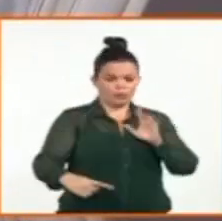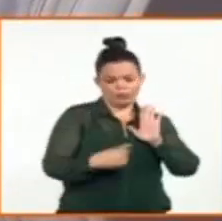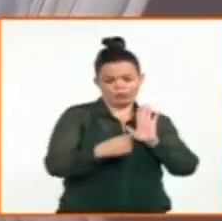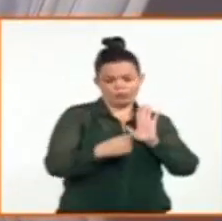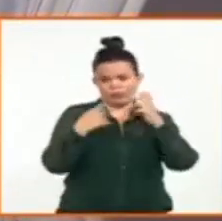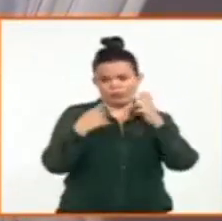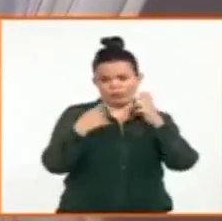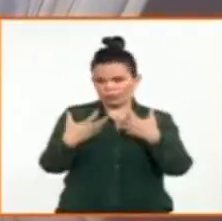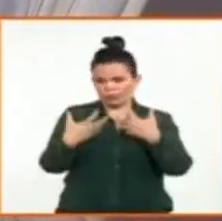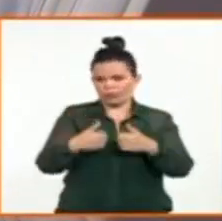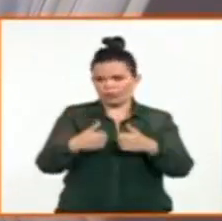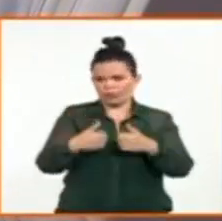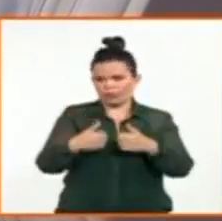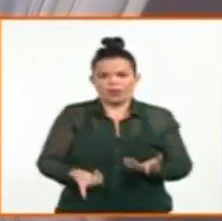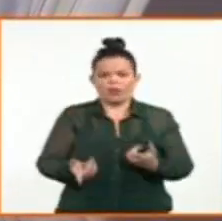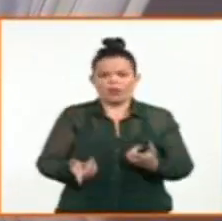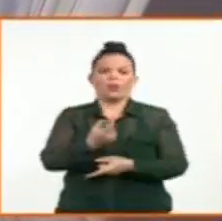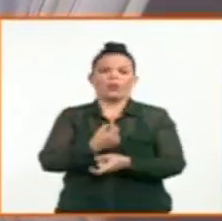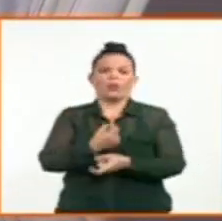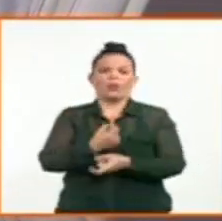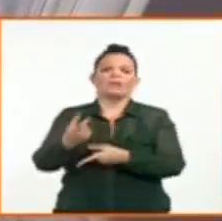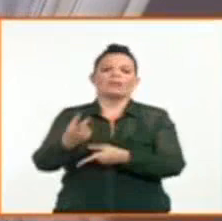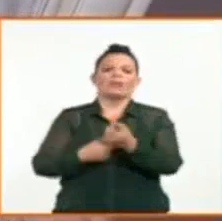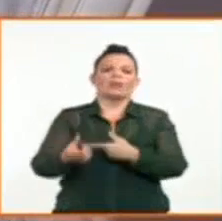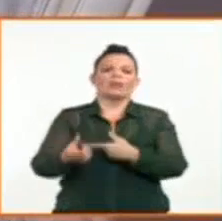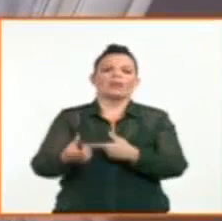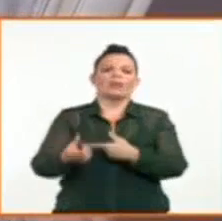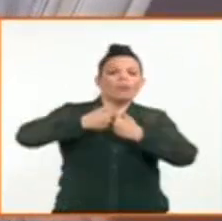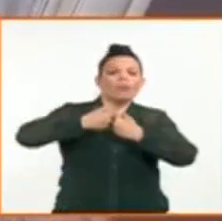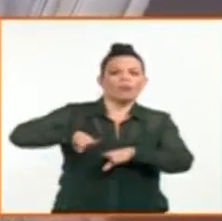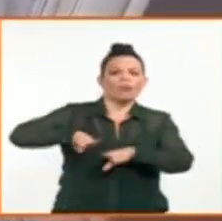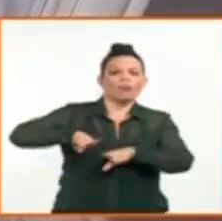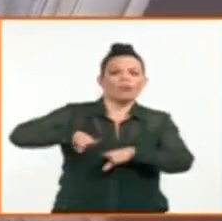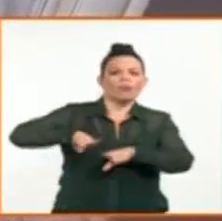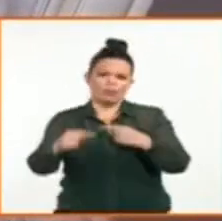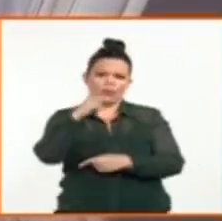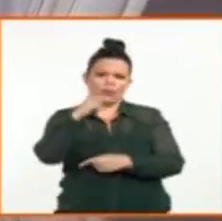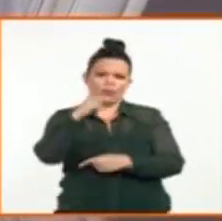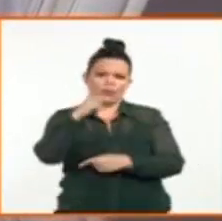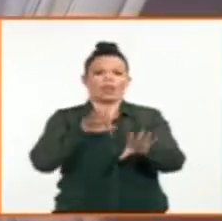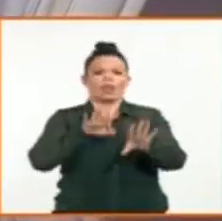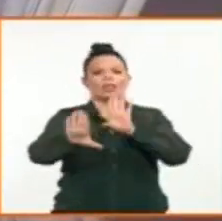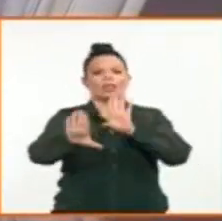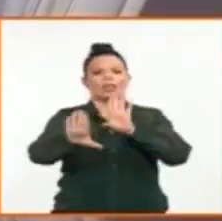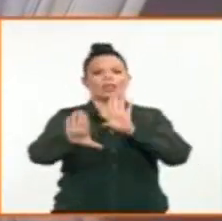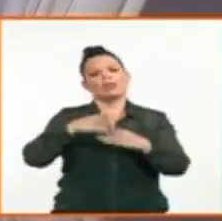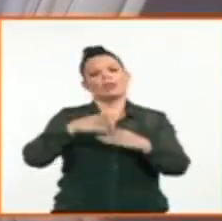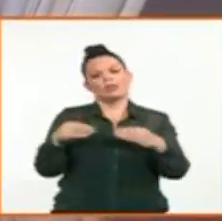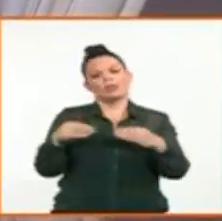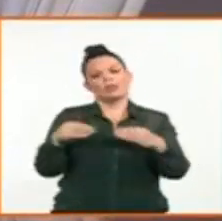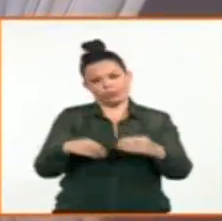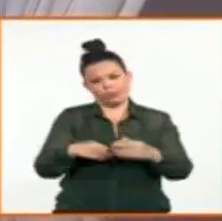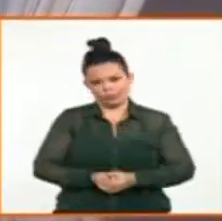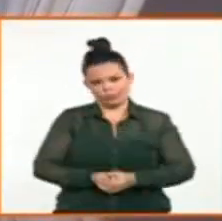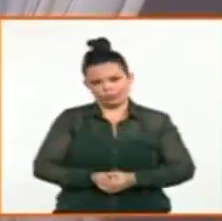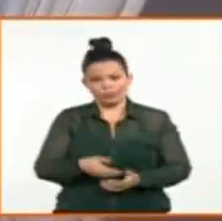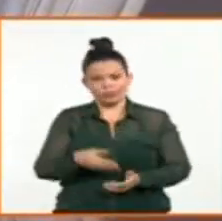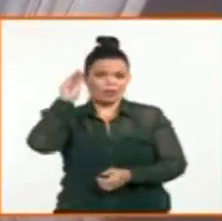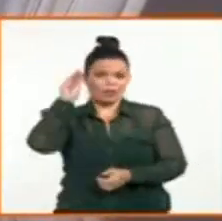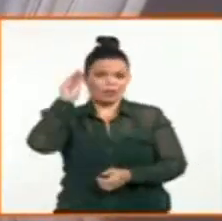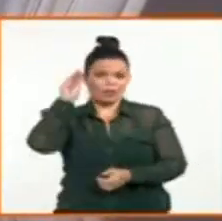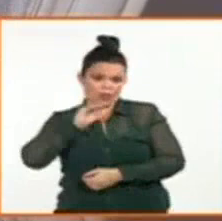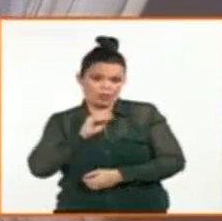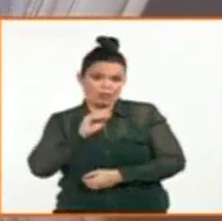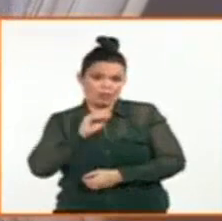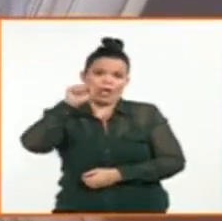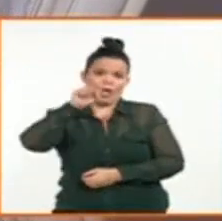en la comercialización, en las ventas en MLC. Hay que decir que, aunque es insuficiente lo que se viene haciendo todavía, de acuerdo a las demandas